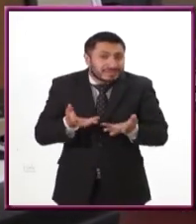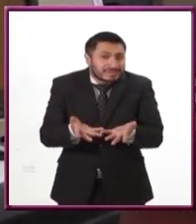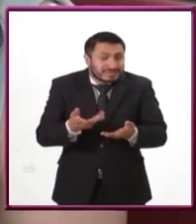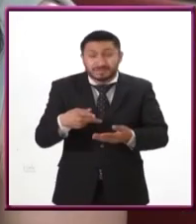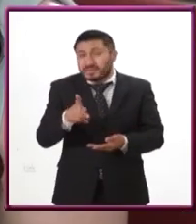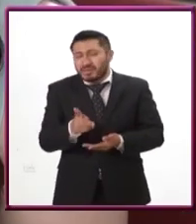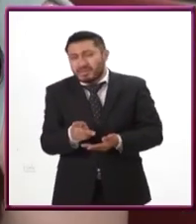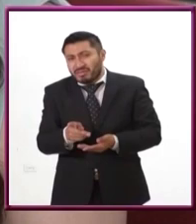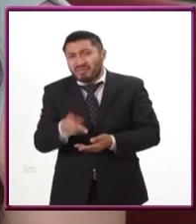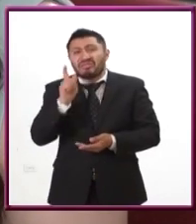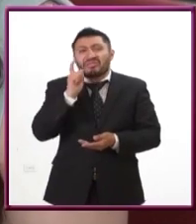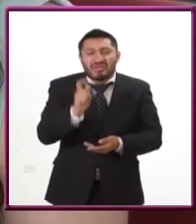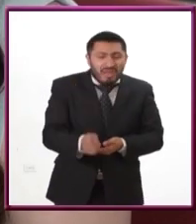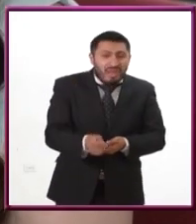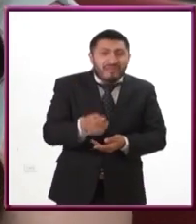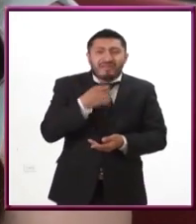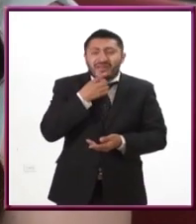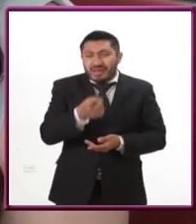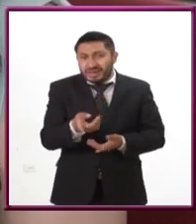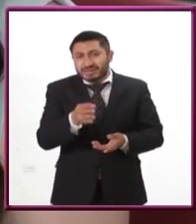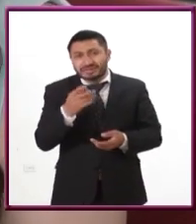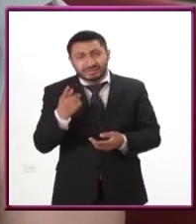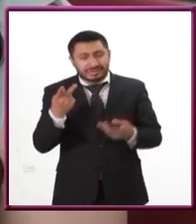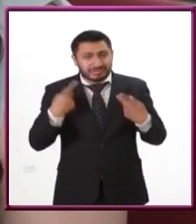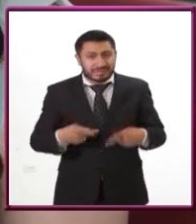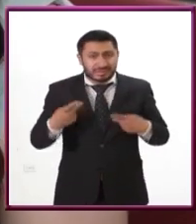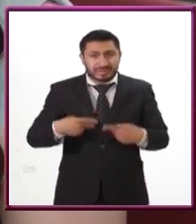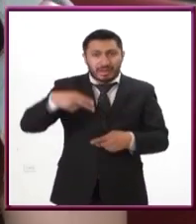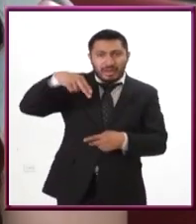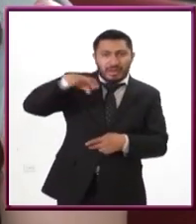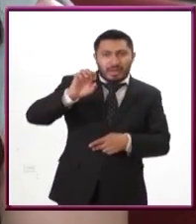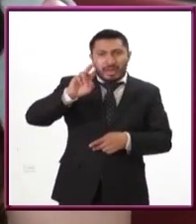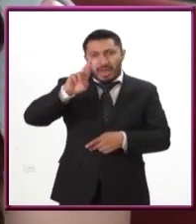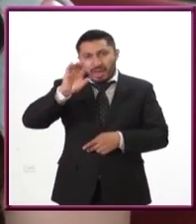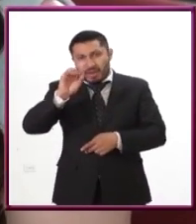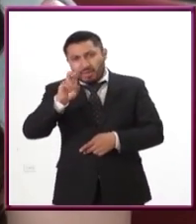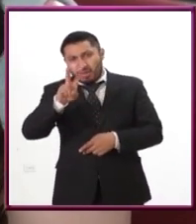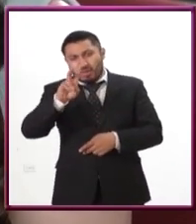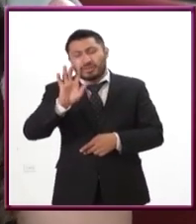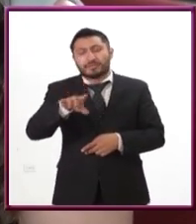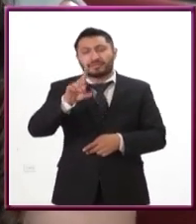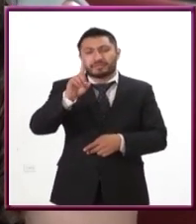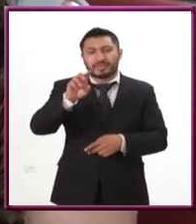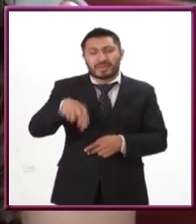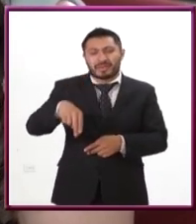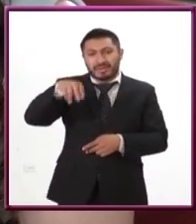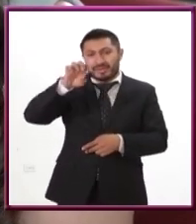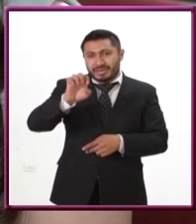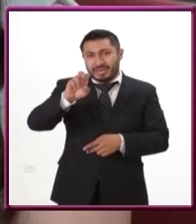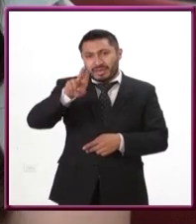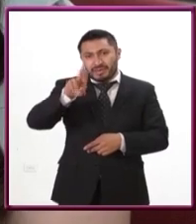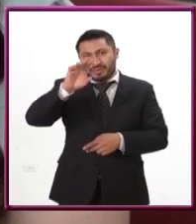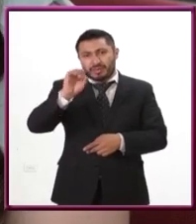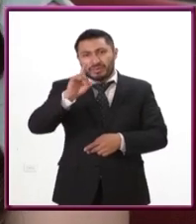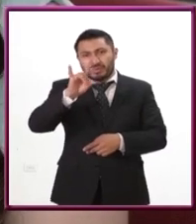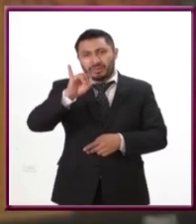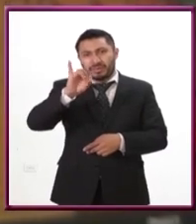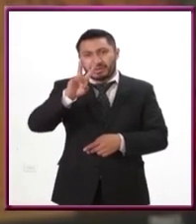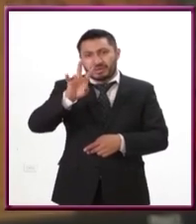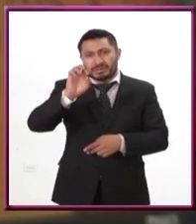movimiento. Pero, ¿de qué hablamos cuando decimos que una persona neurodivergente percibe el mundo de manera